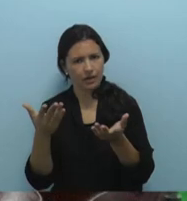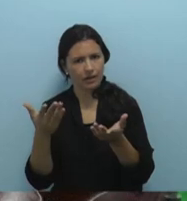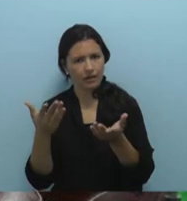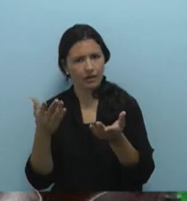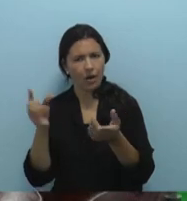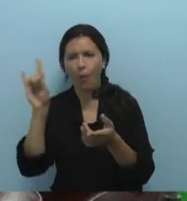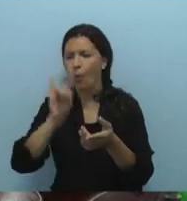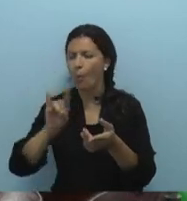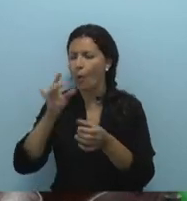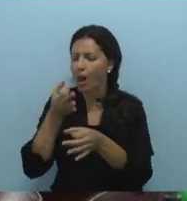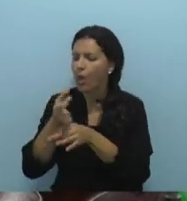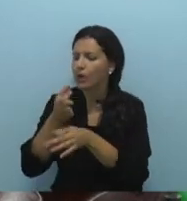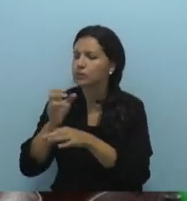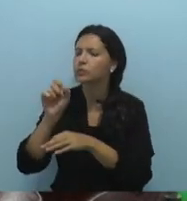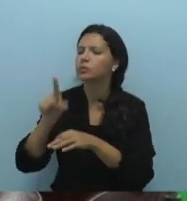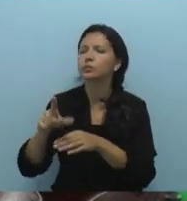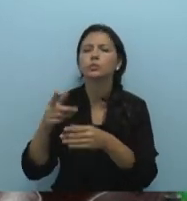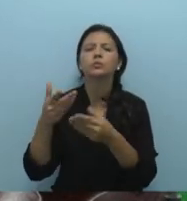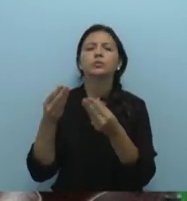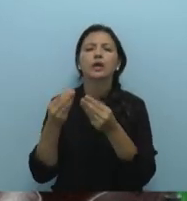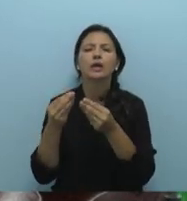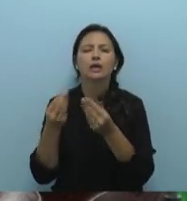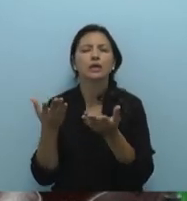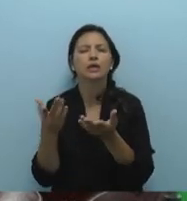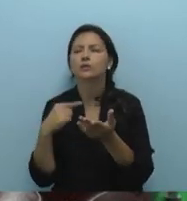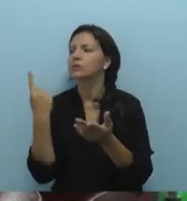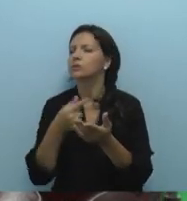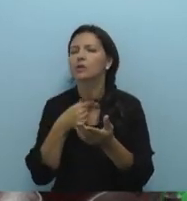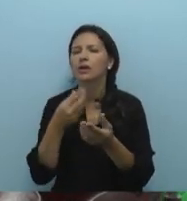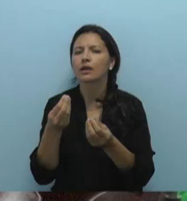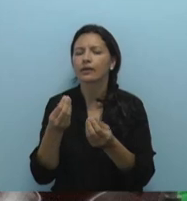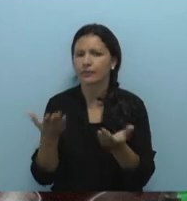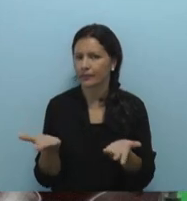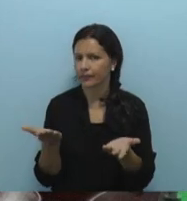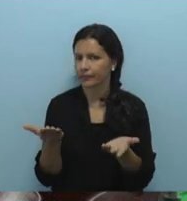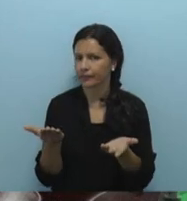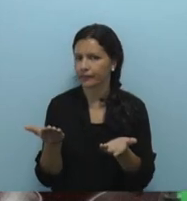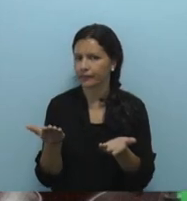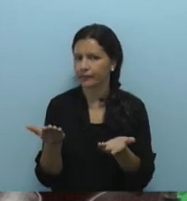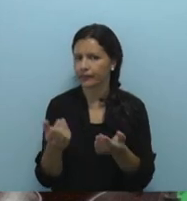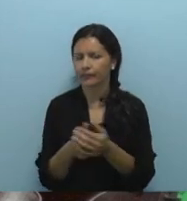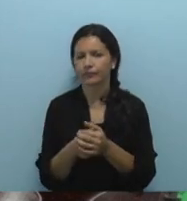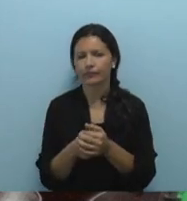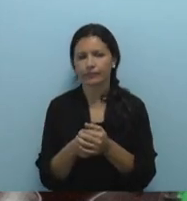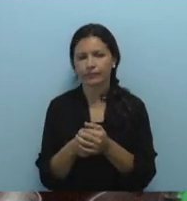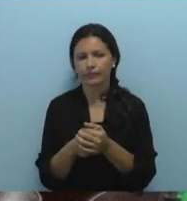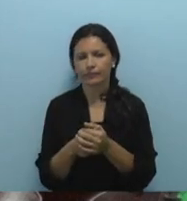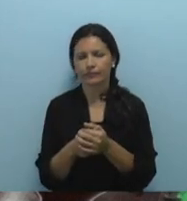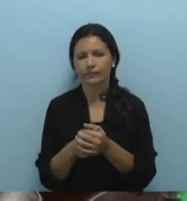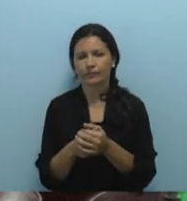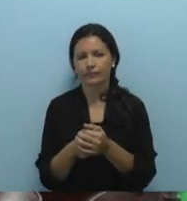educación universitaria. Pero me parece que esta misma vara hay que aplicarla para todas las situaciones por